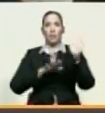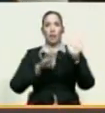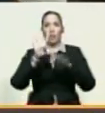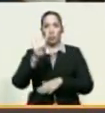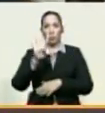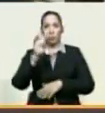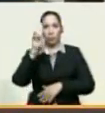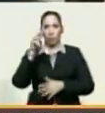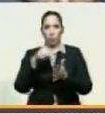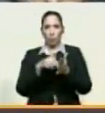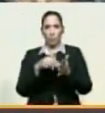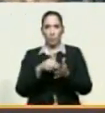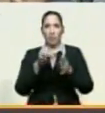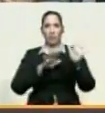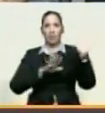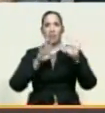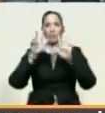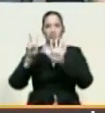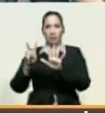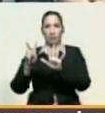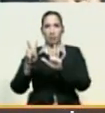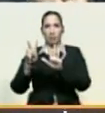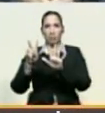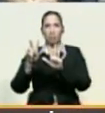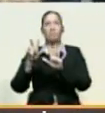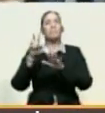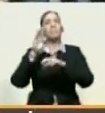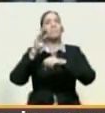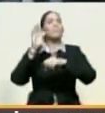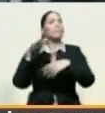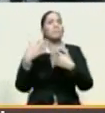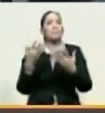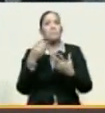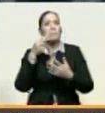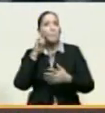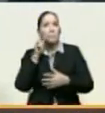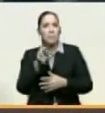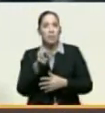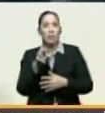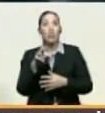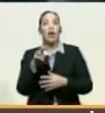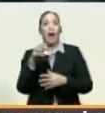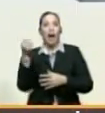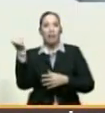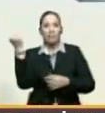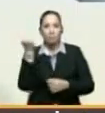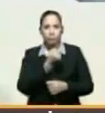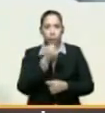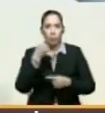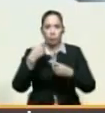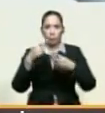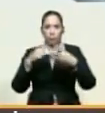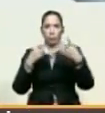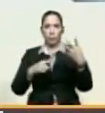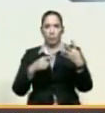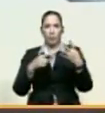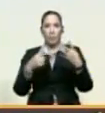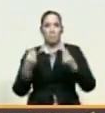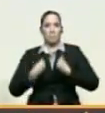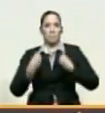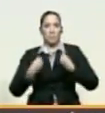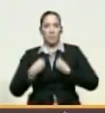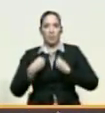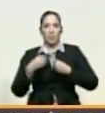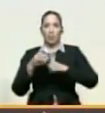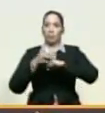2014-2017, donde hemos detectado hechos delictivos que han afectado significativamente la calidad de vida de los habitantes